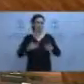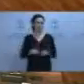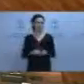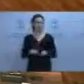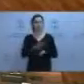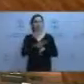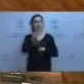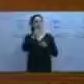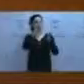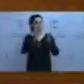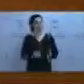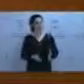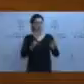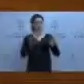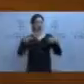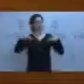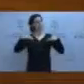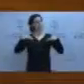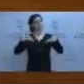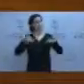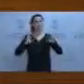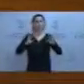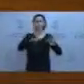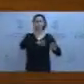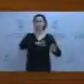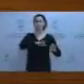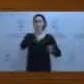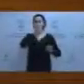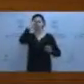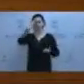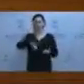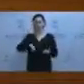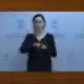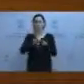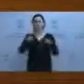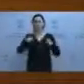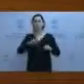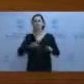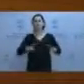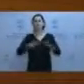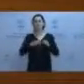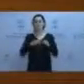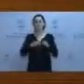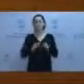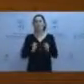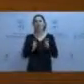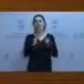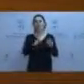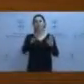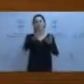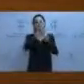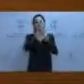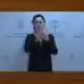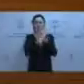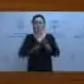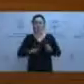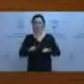consejero. La alegría que me da el saber que mi grupo le marca las pautas de la política de su